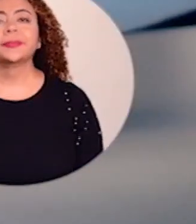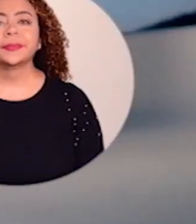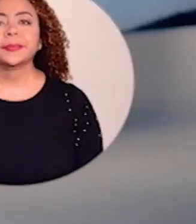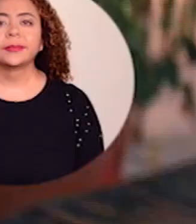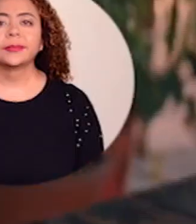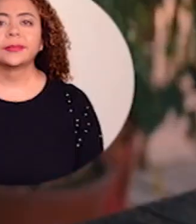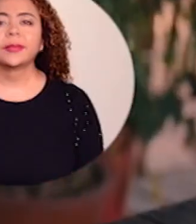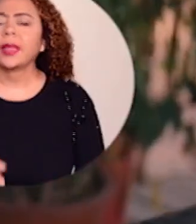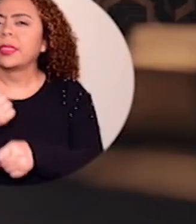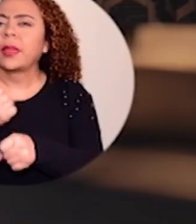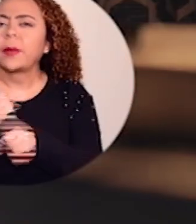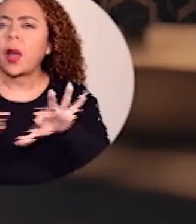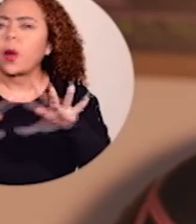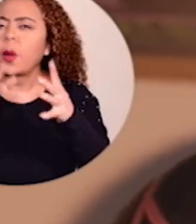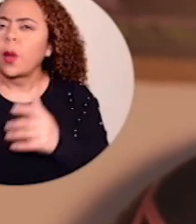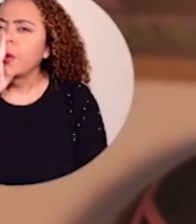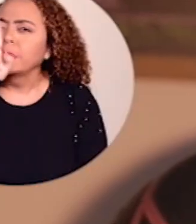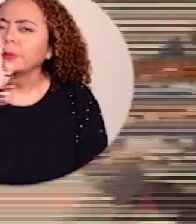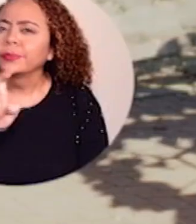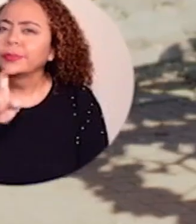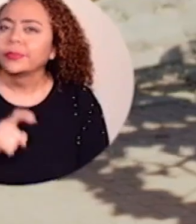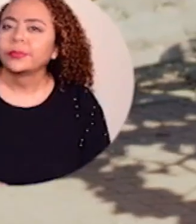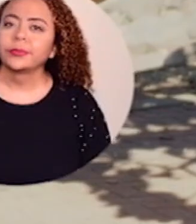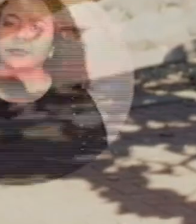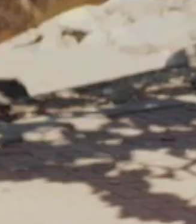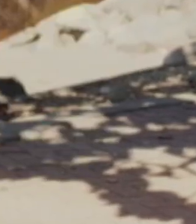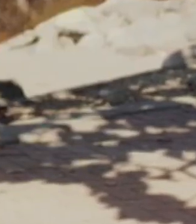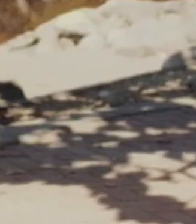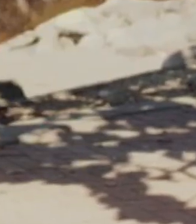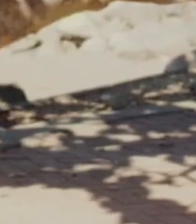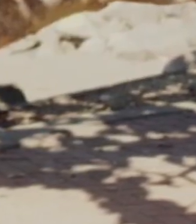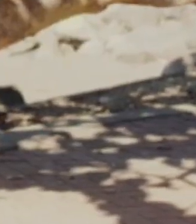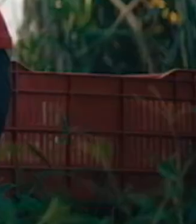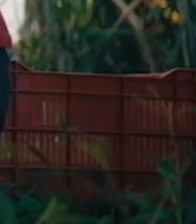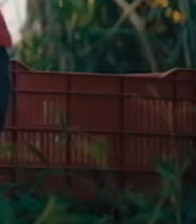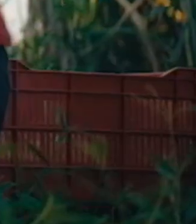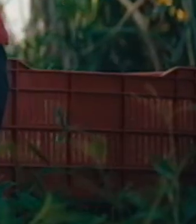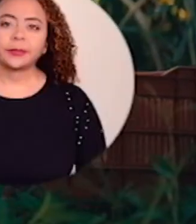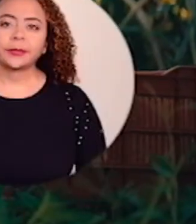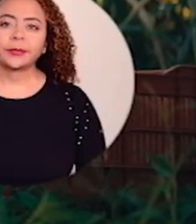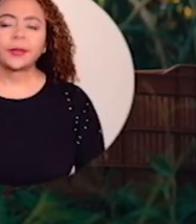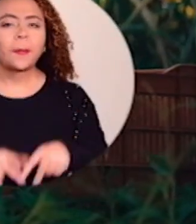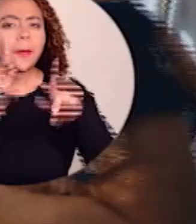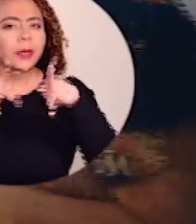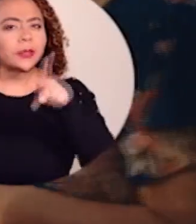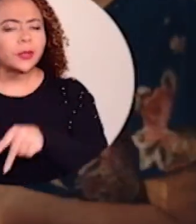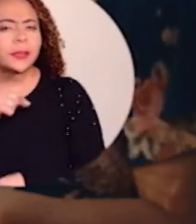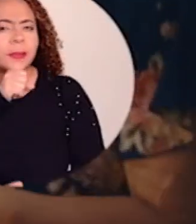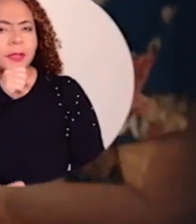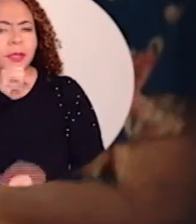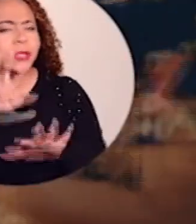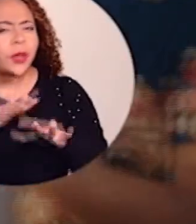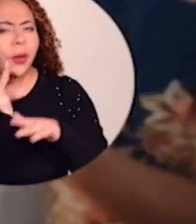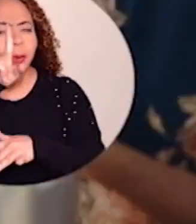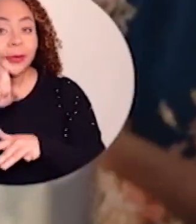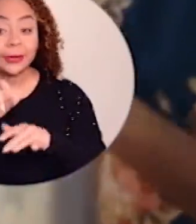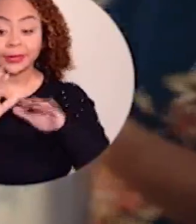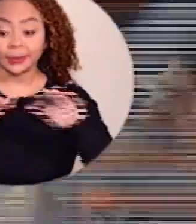todo Occidente y Alajuela hacia San José y viceversa. Debe entenderse que